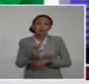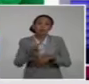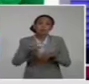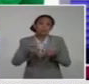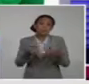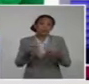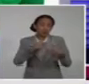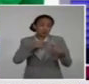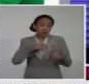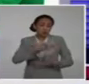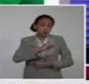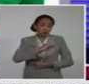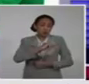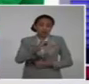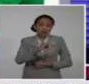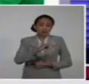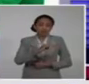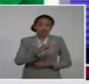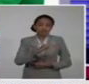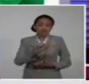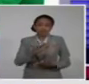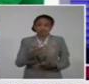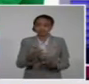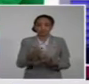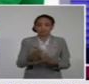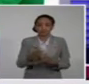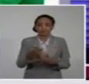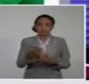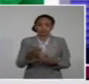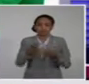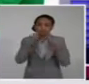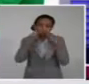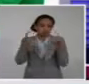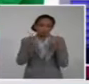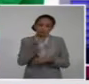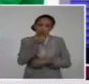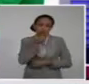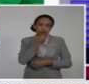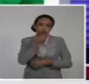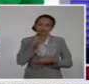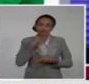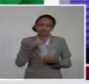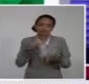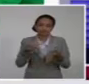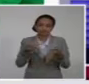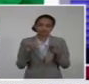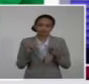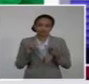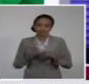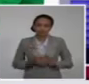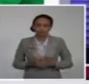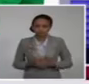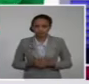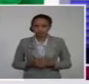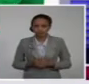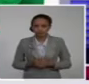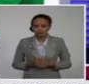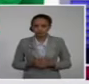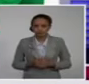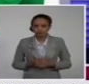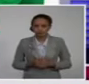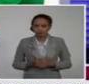parada cardíaca en asistolia que no fue tampoco posible reanimar, no obstante las maniobras que se